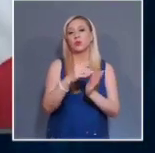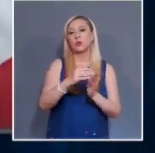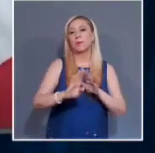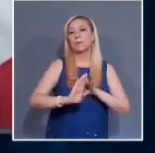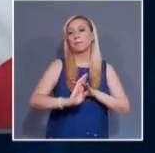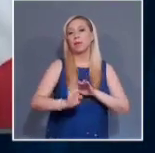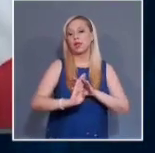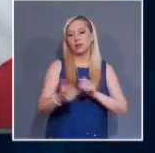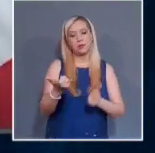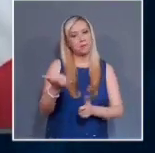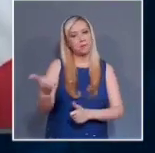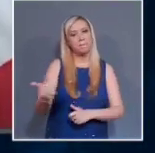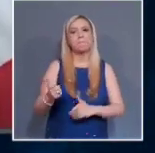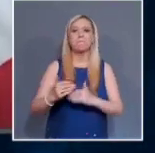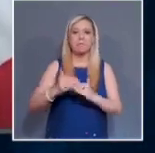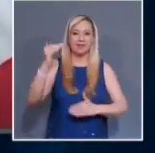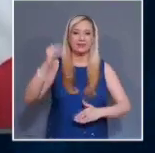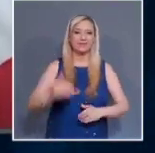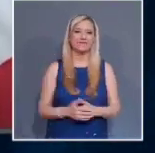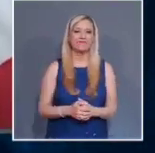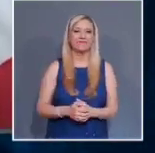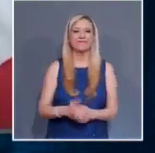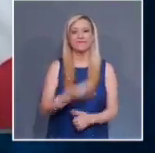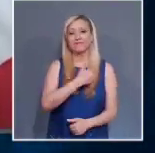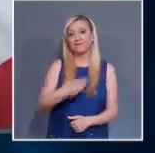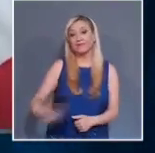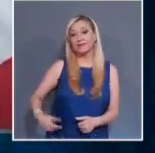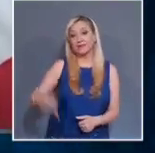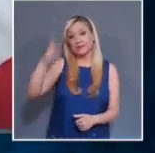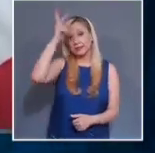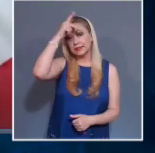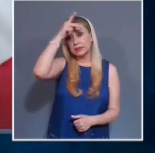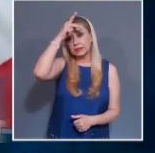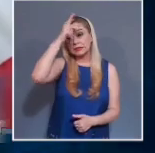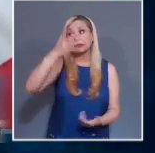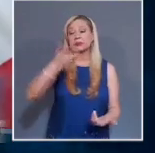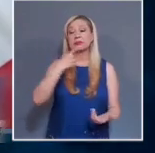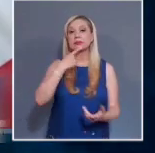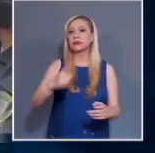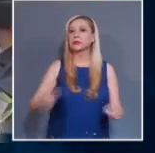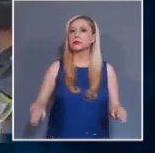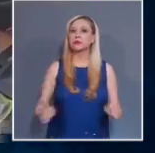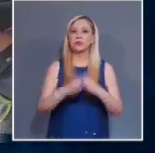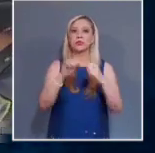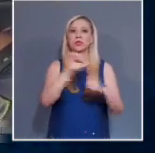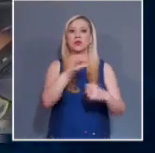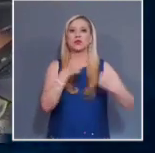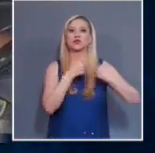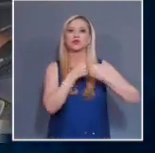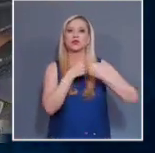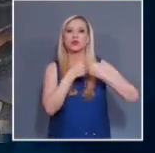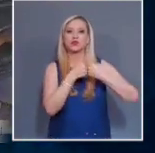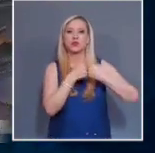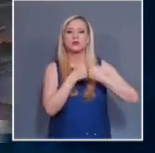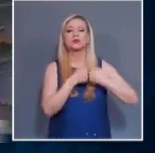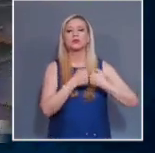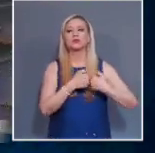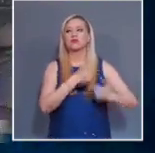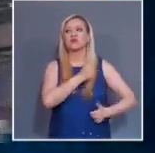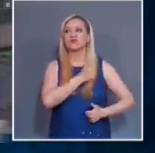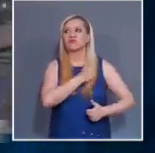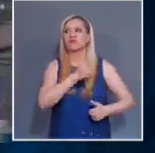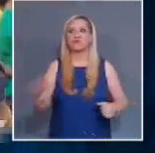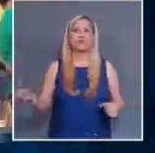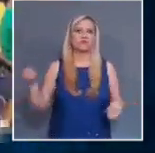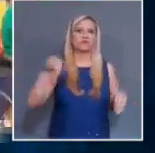La presidenta de Perú, Dina Boluarte, decretó estado de emergencia en regiones fronterizas donde se reforzarán con militares. Se suspenderá parcial